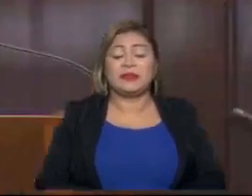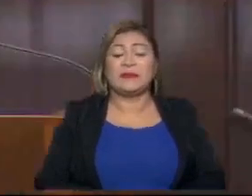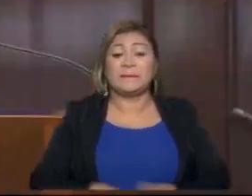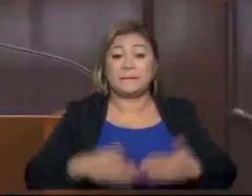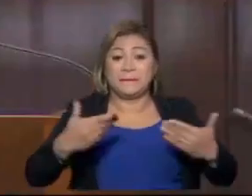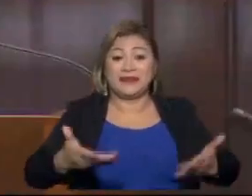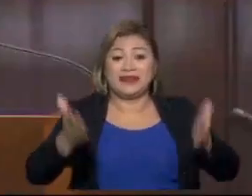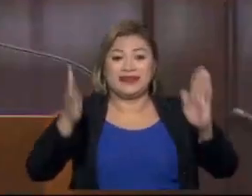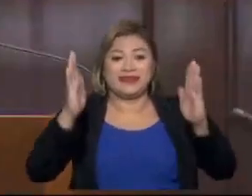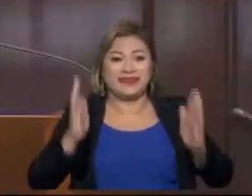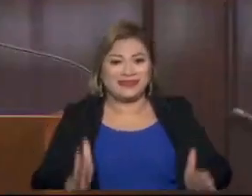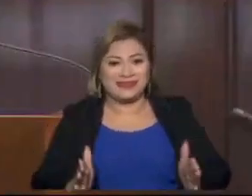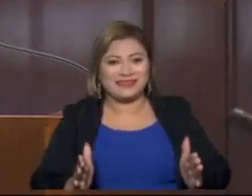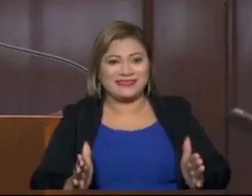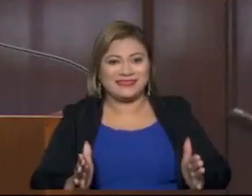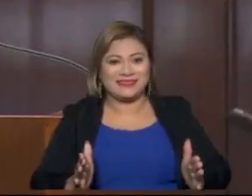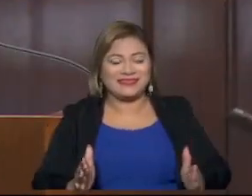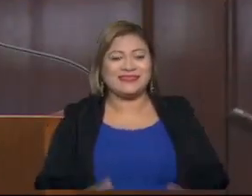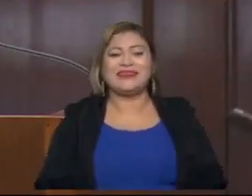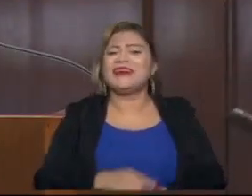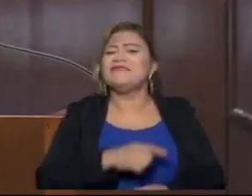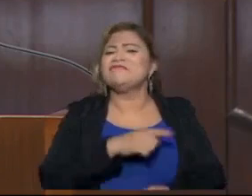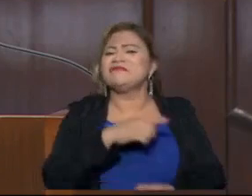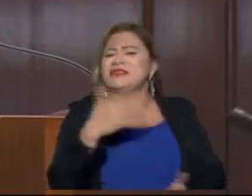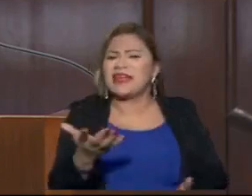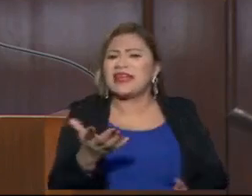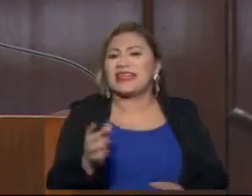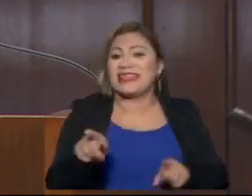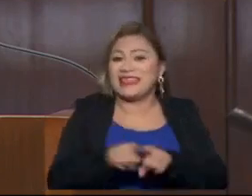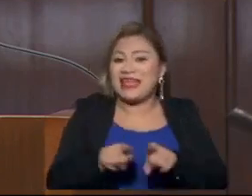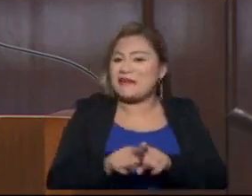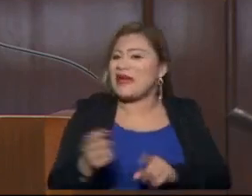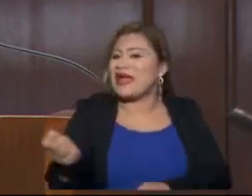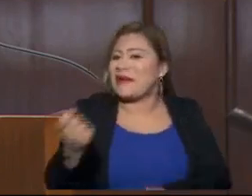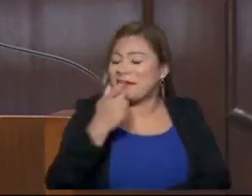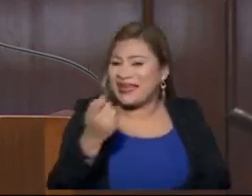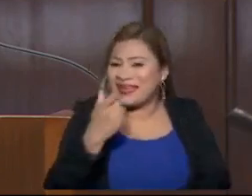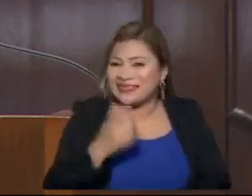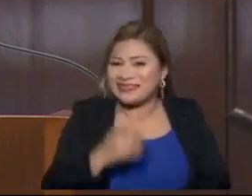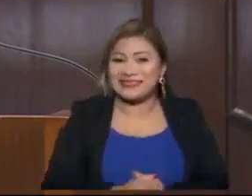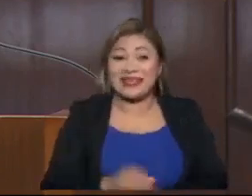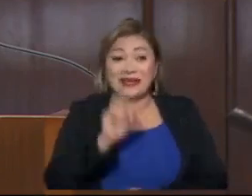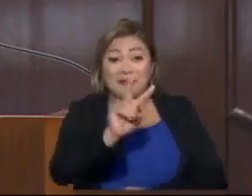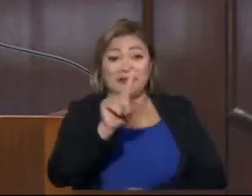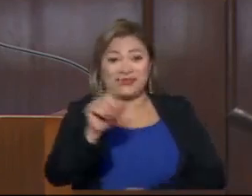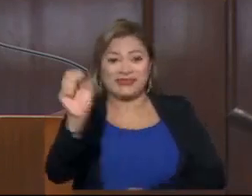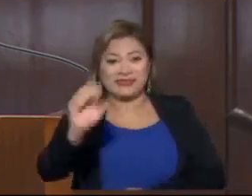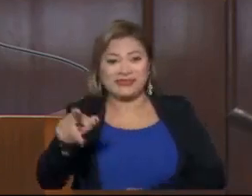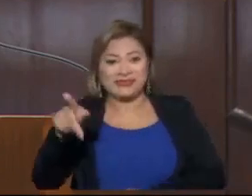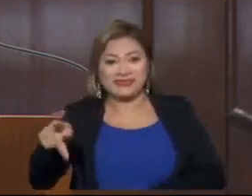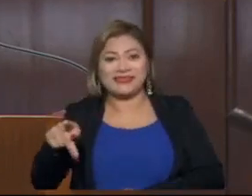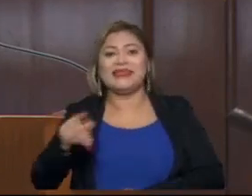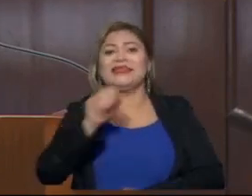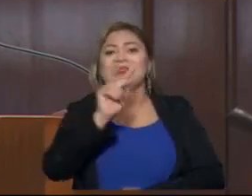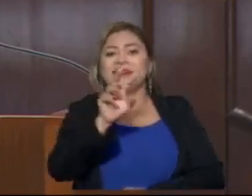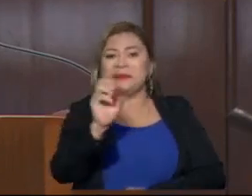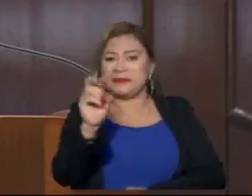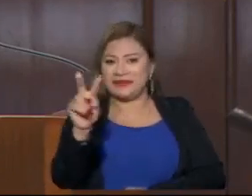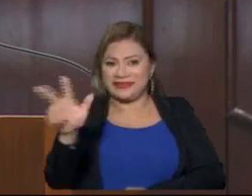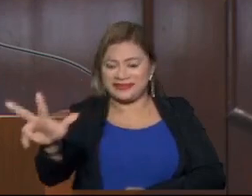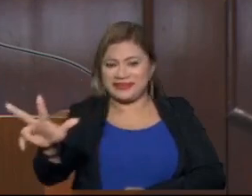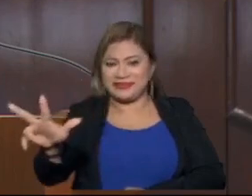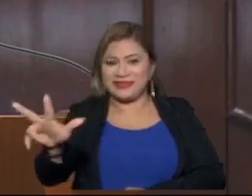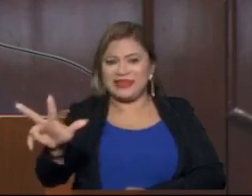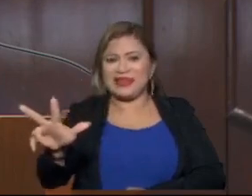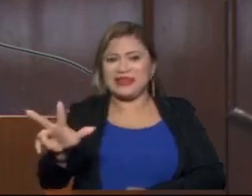Panameños todos, en materia de medicamentos, el 21 de septiembre del 2023, mediante